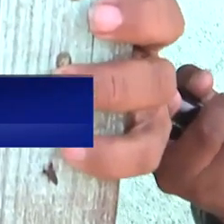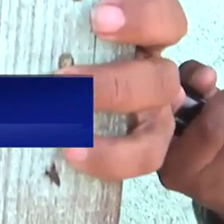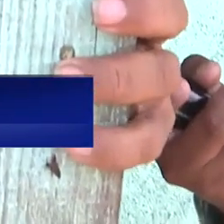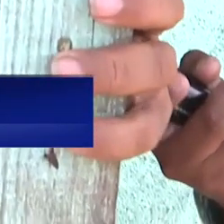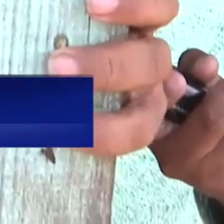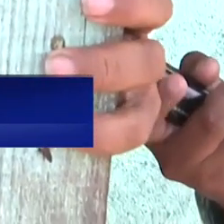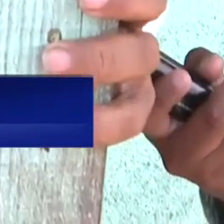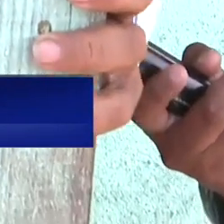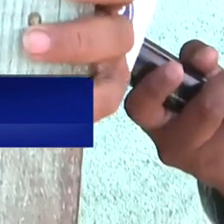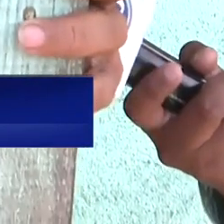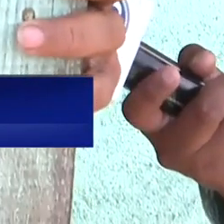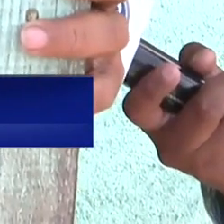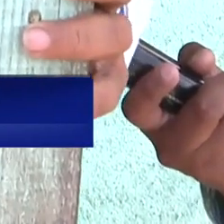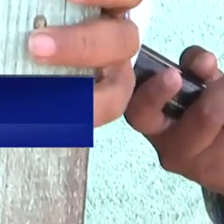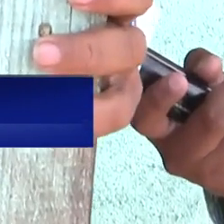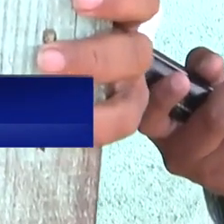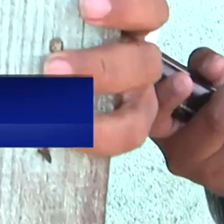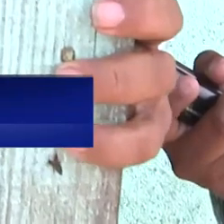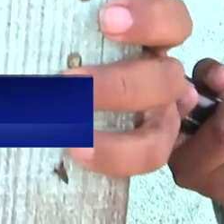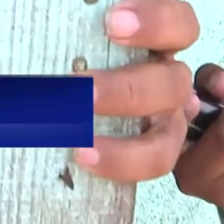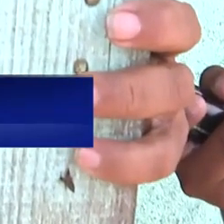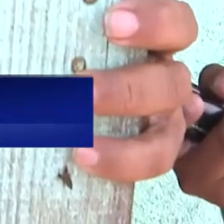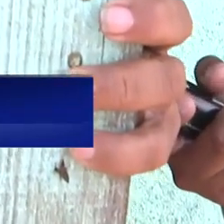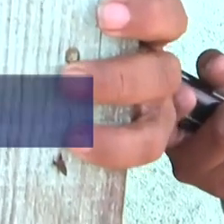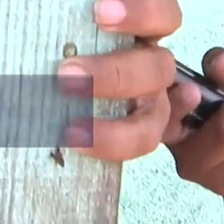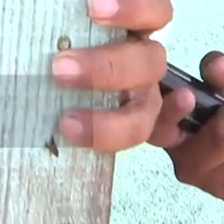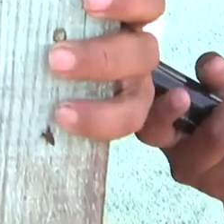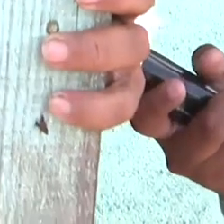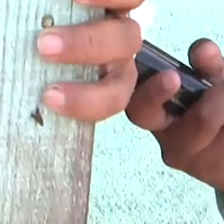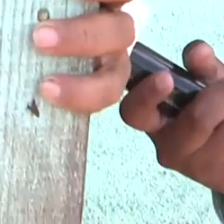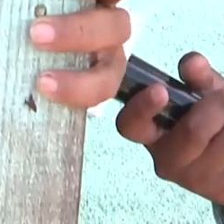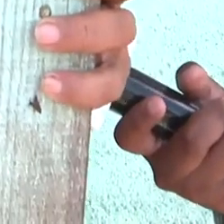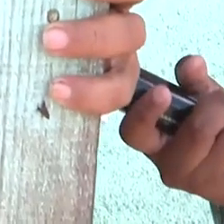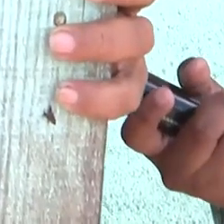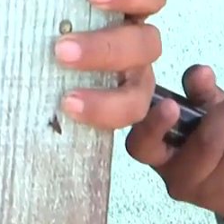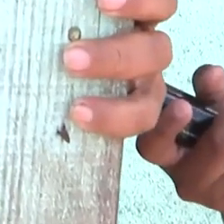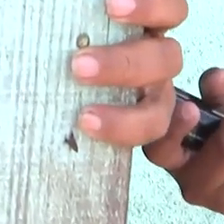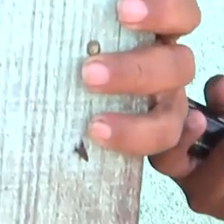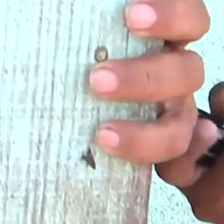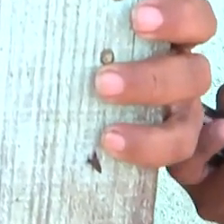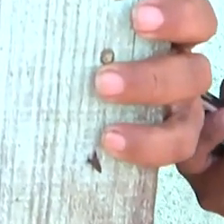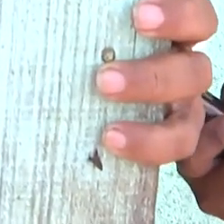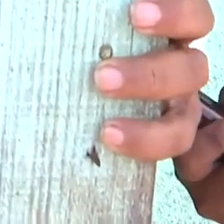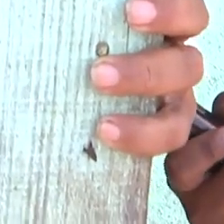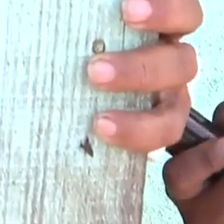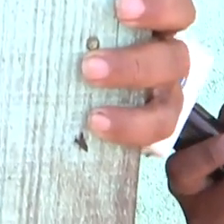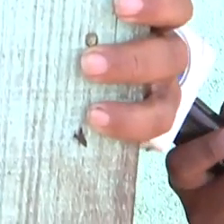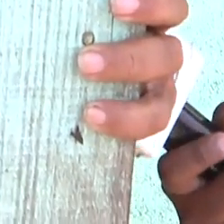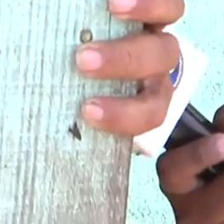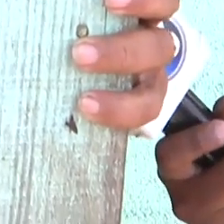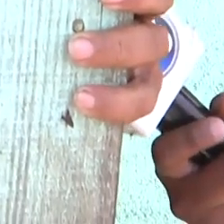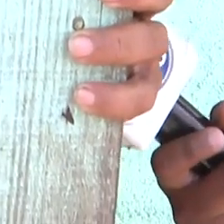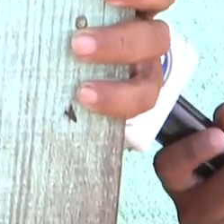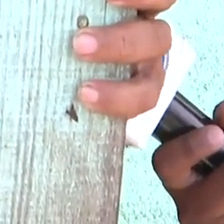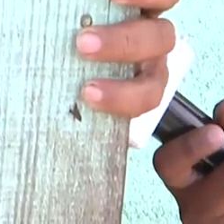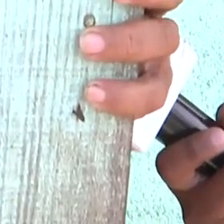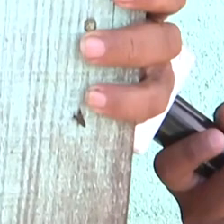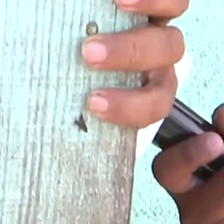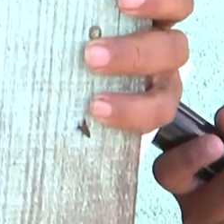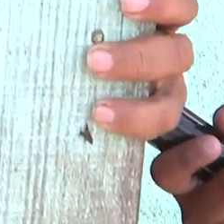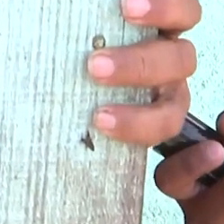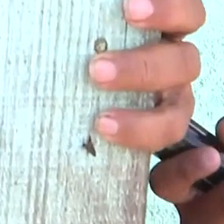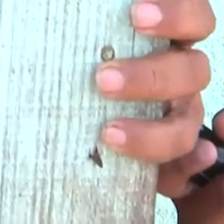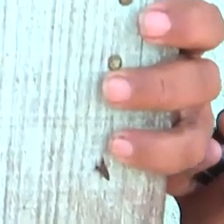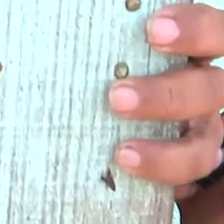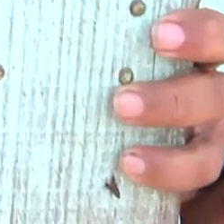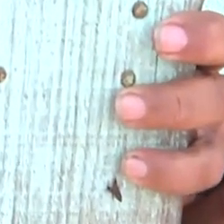como el desplazamiento para las medidas de prevención de este virus, para que no se expanda. Y eso